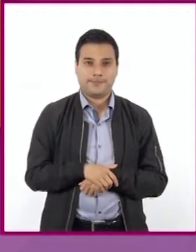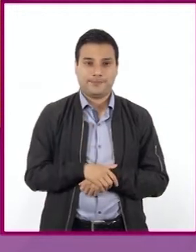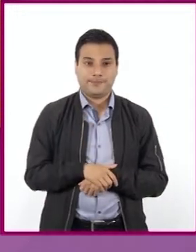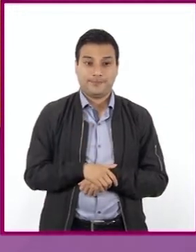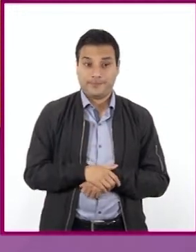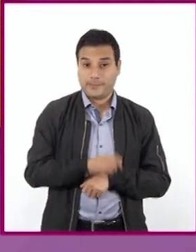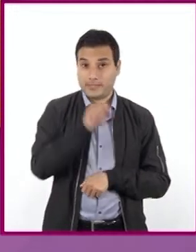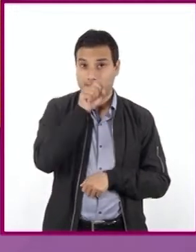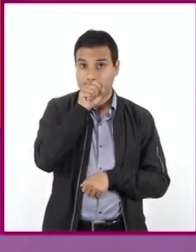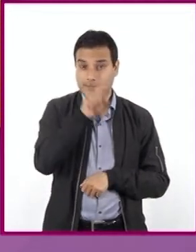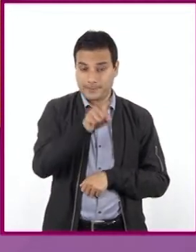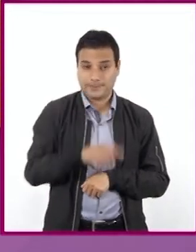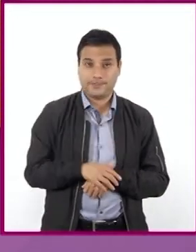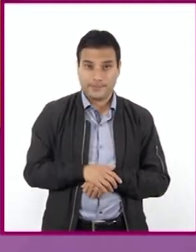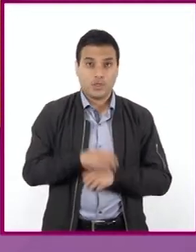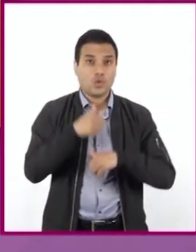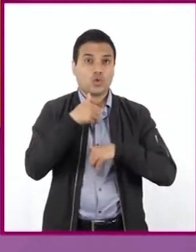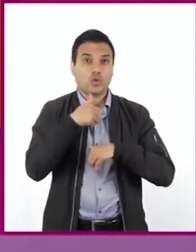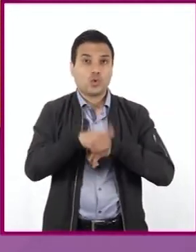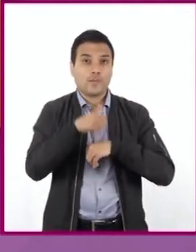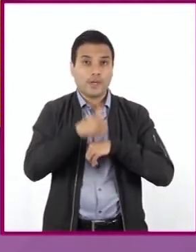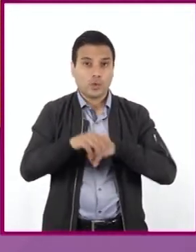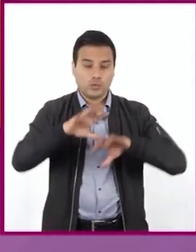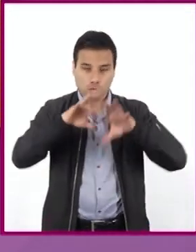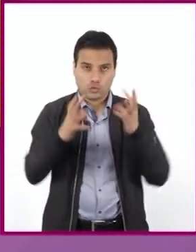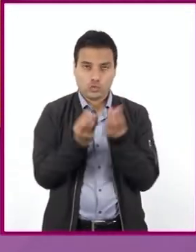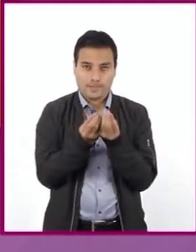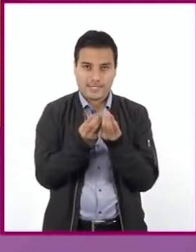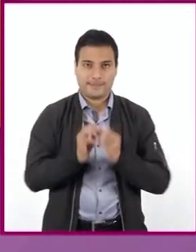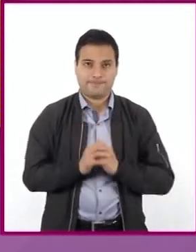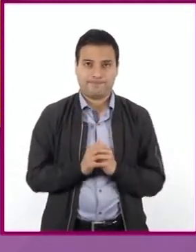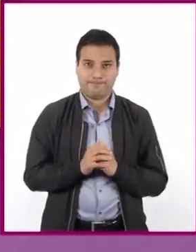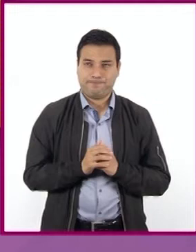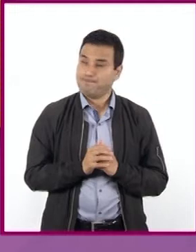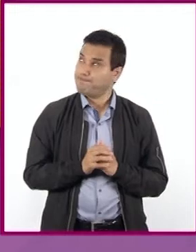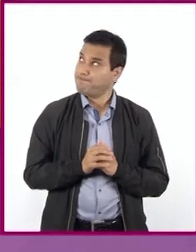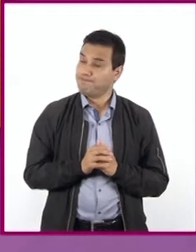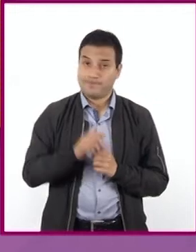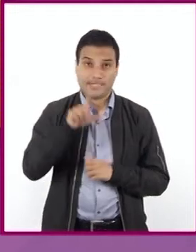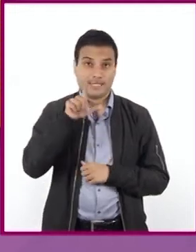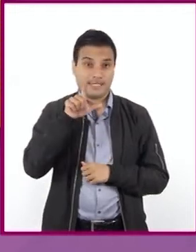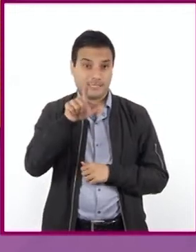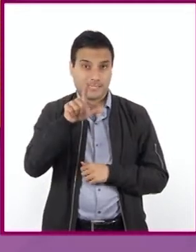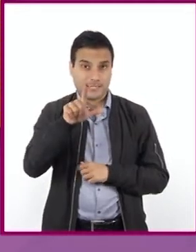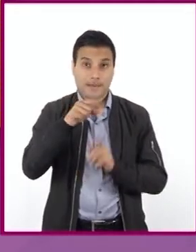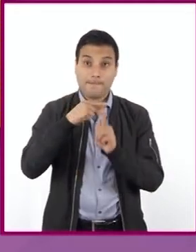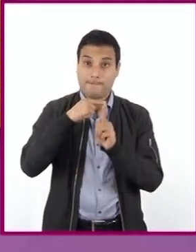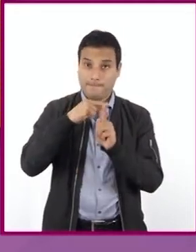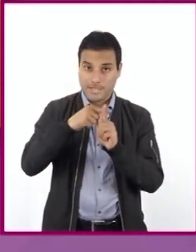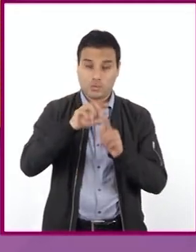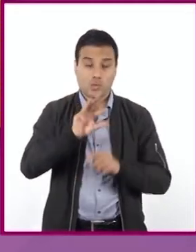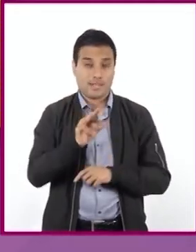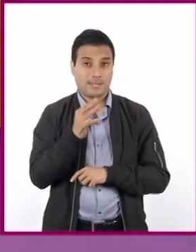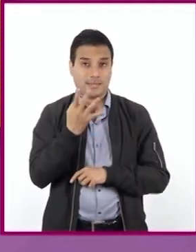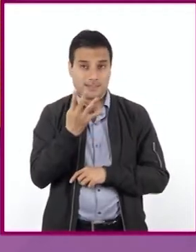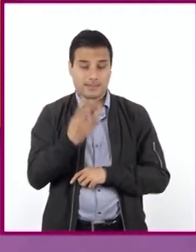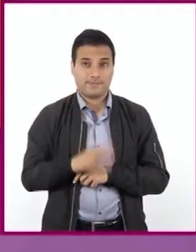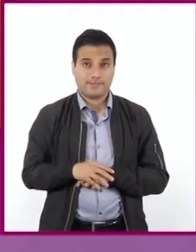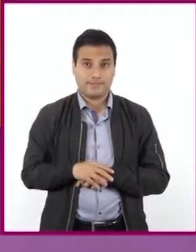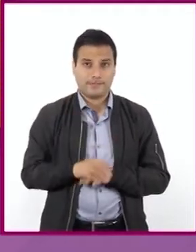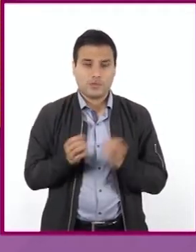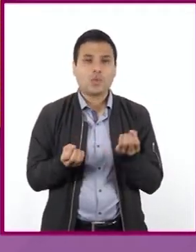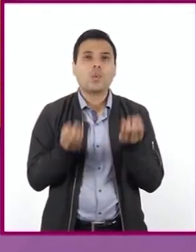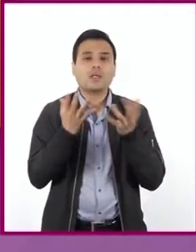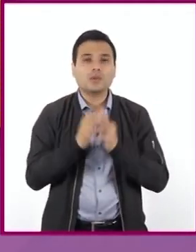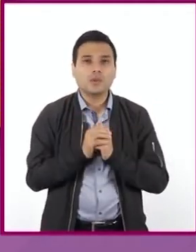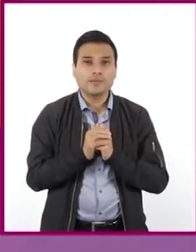sumamos los términos independientes o numéricos de la parte derecha de la igualdad. 17 más 43